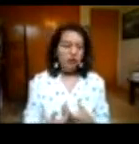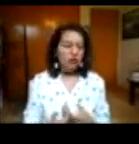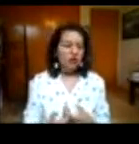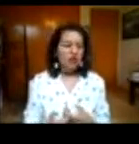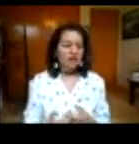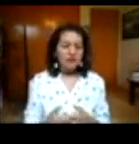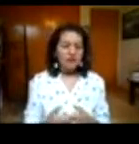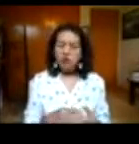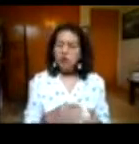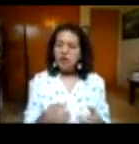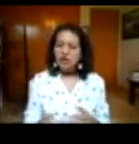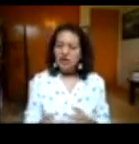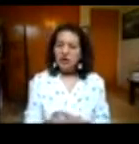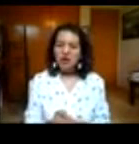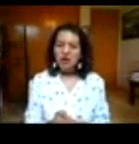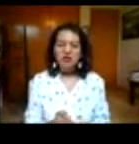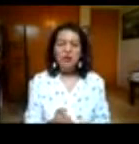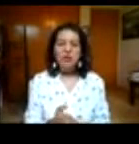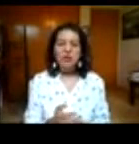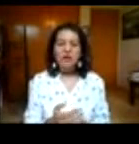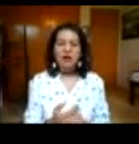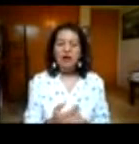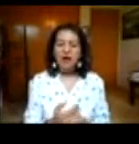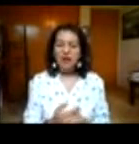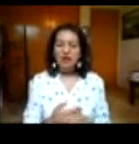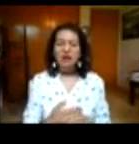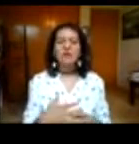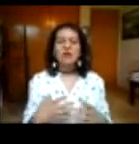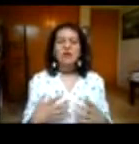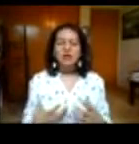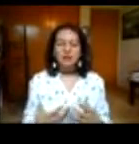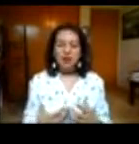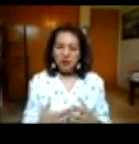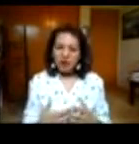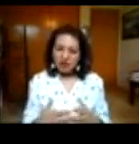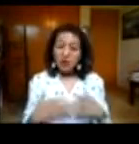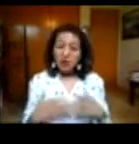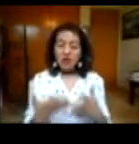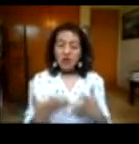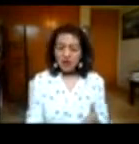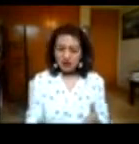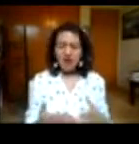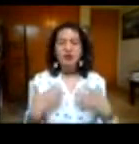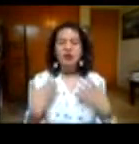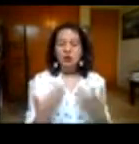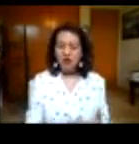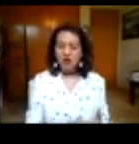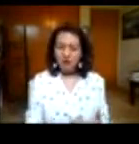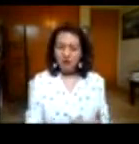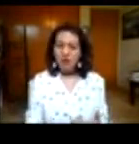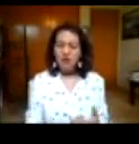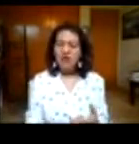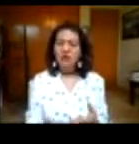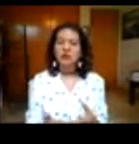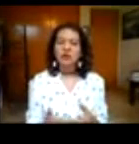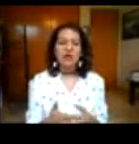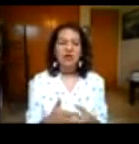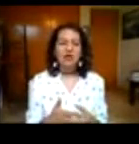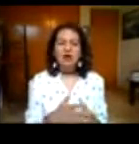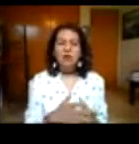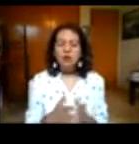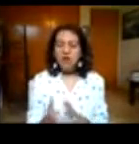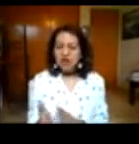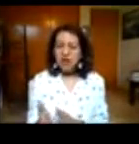mucho subrayar lo que les comentaba Aldo respecto a que cualquier intervención, cualquier pregunta que